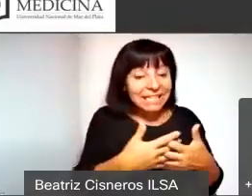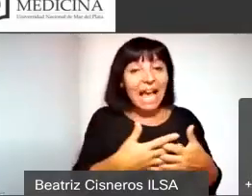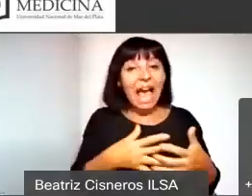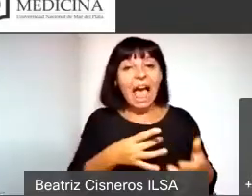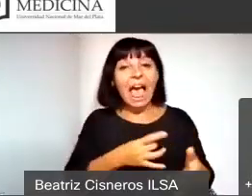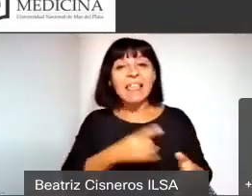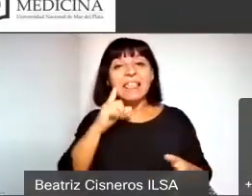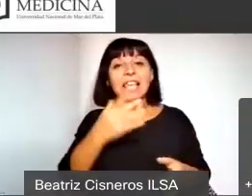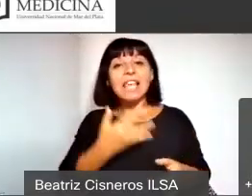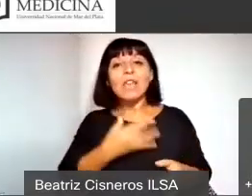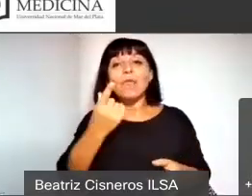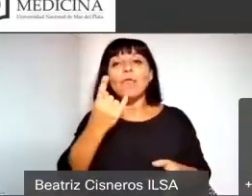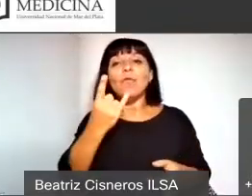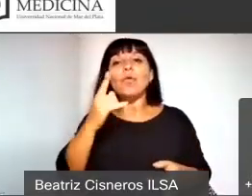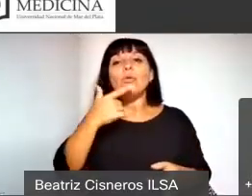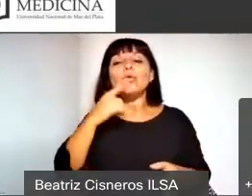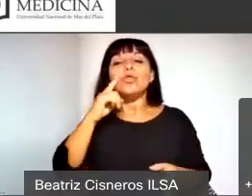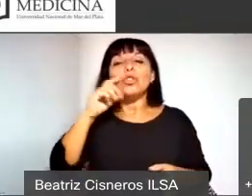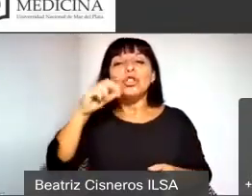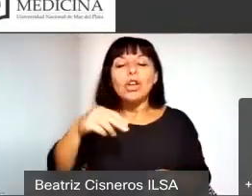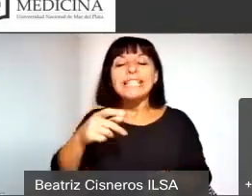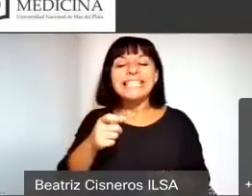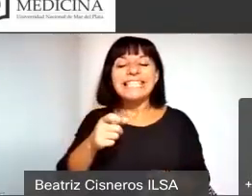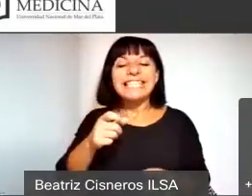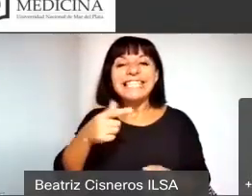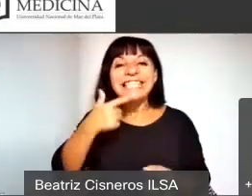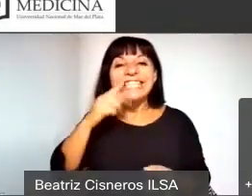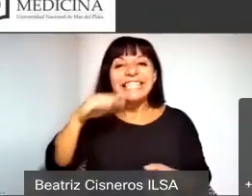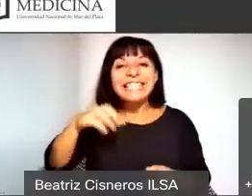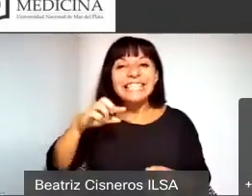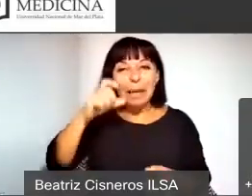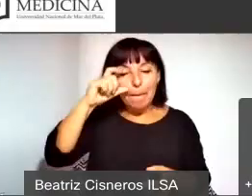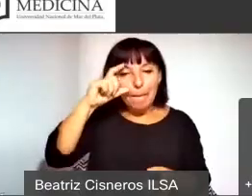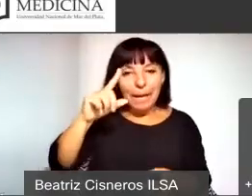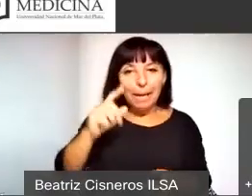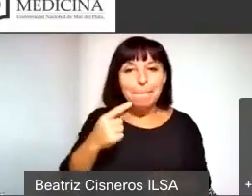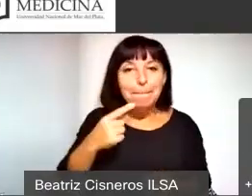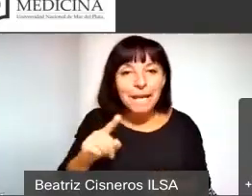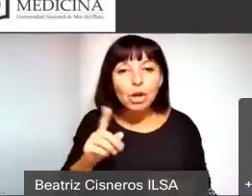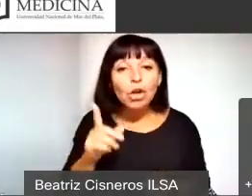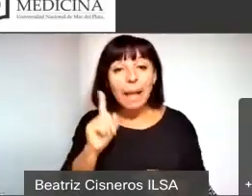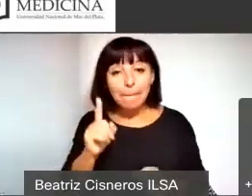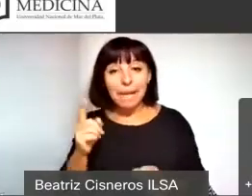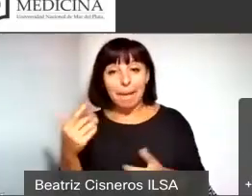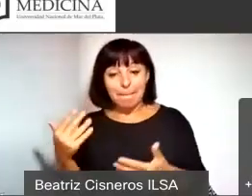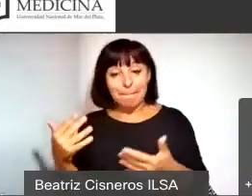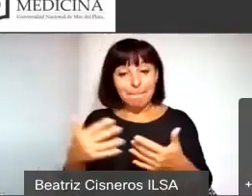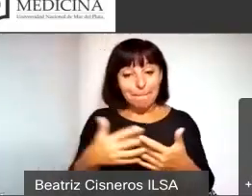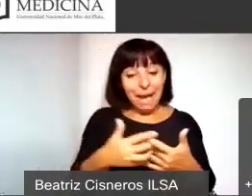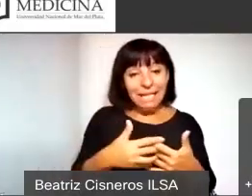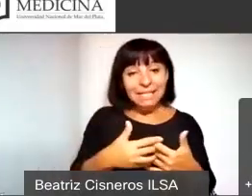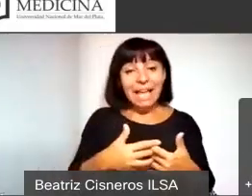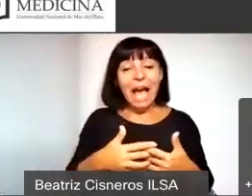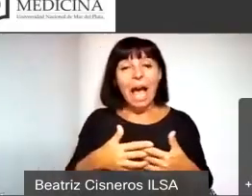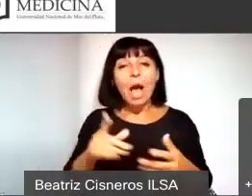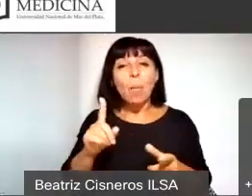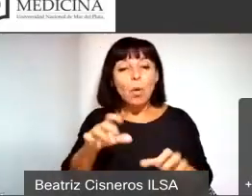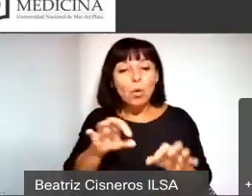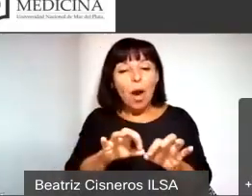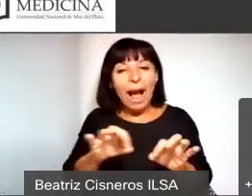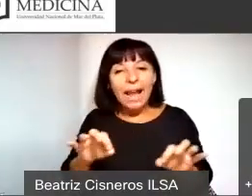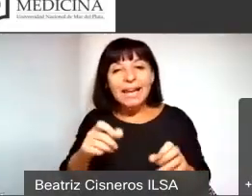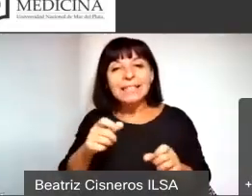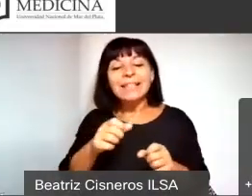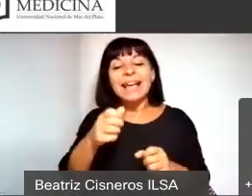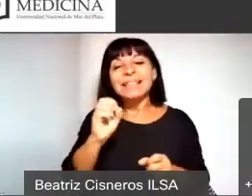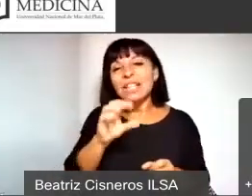canales específicos llamados acuaporinas, que vamos a ver un tipo de ellas, un tipo de acuaporinas en